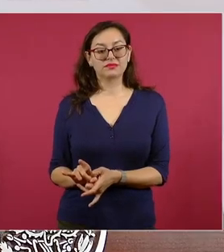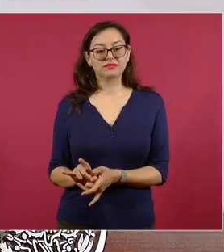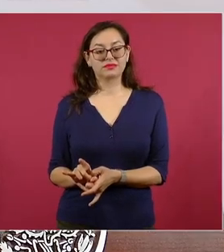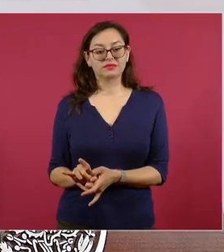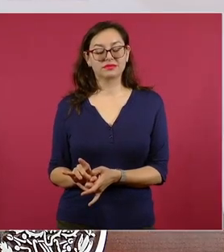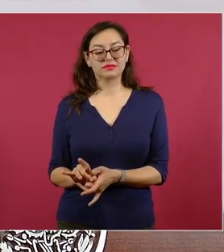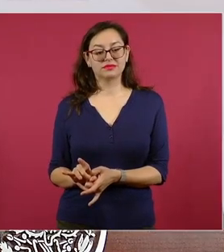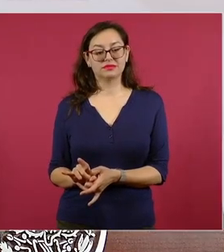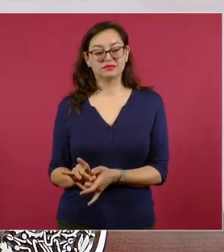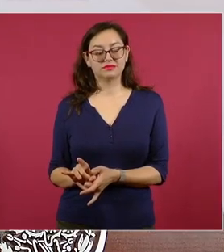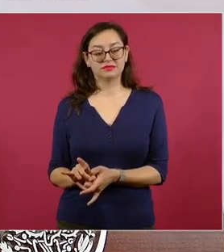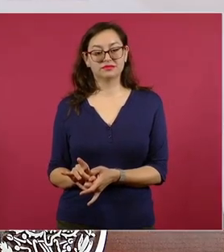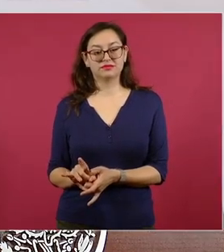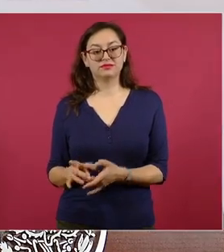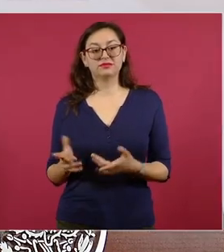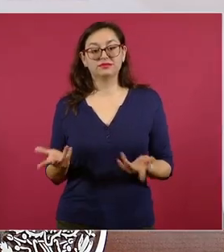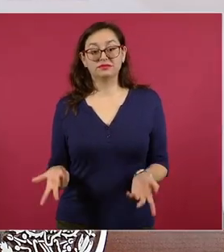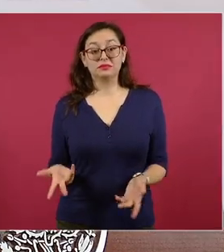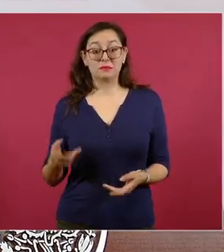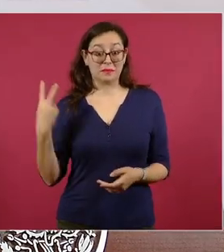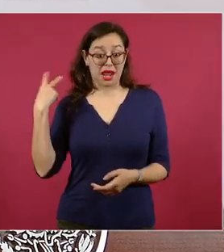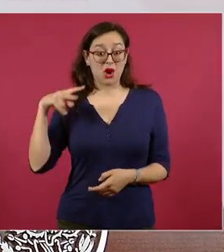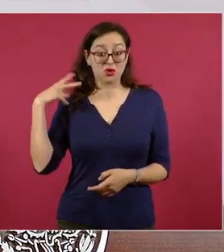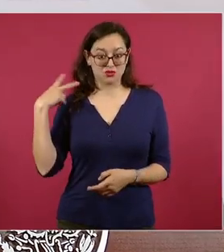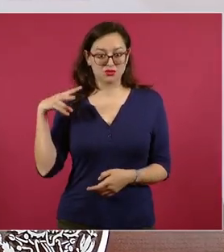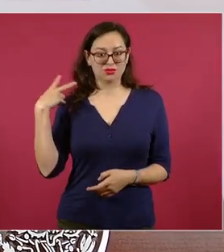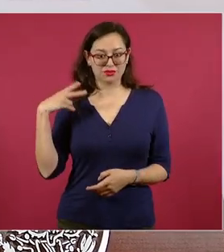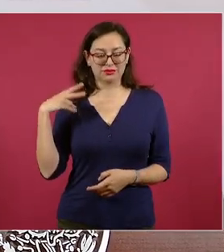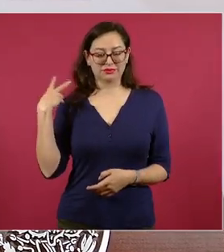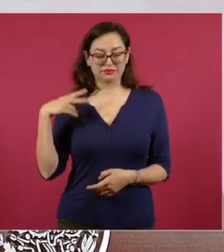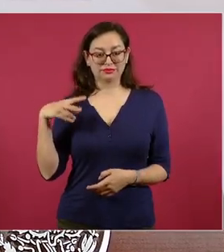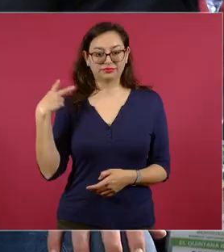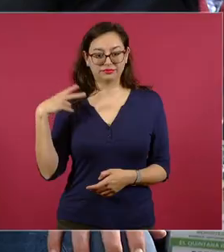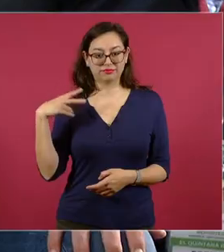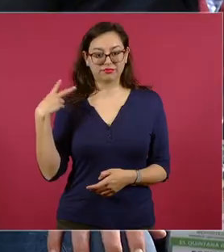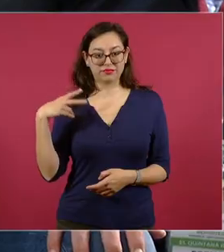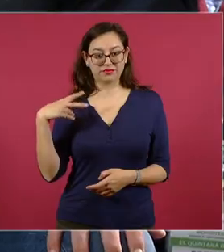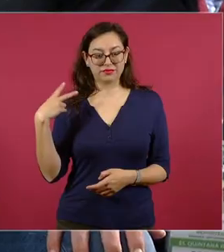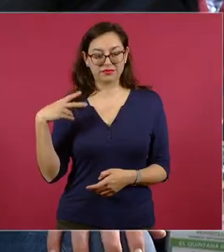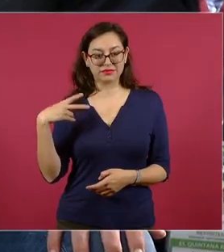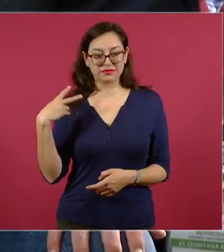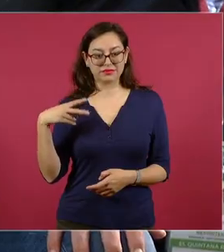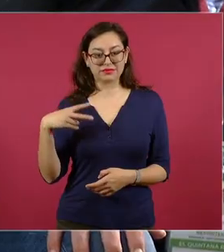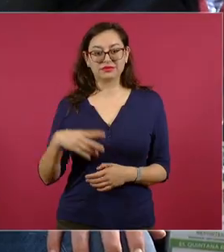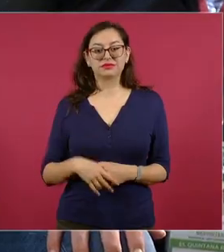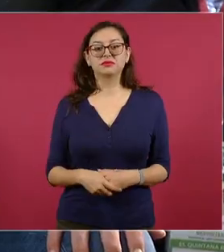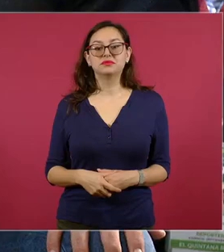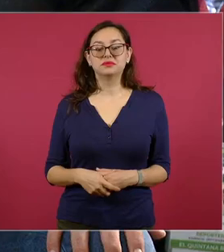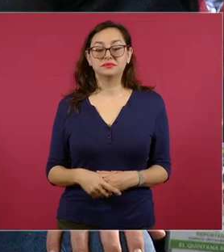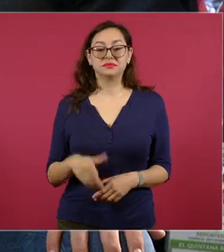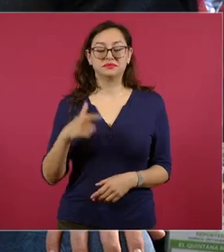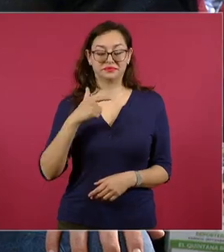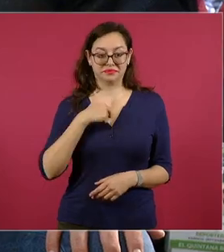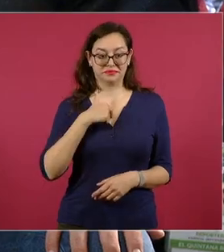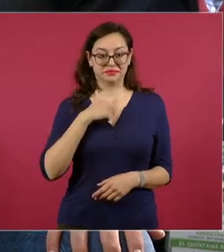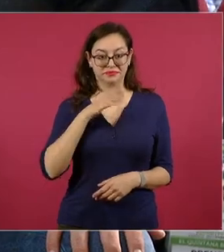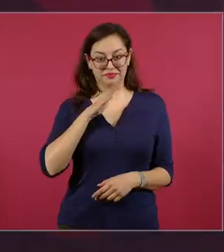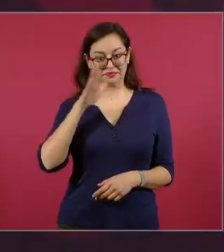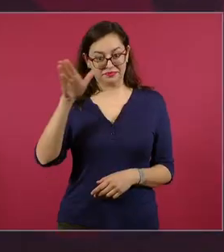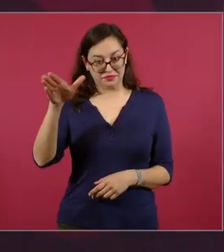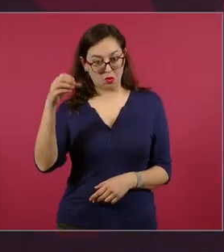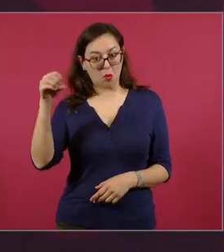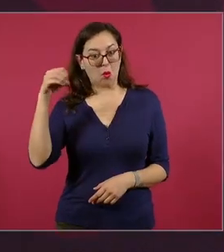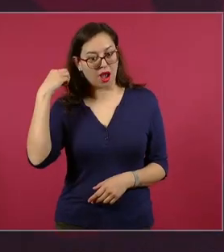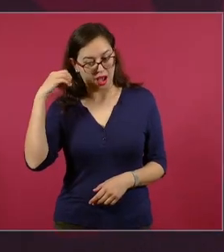originario, porque mi padre era veracruzano. Al día siguiente de estar en Oaxaca, fui a Veracruz y el gobernador